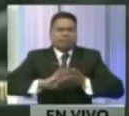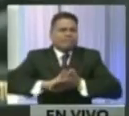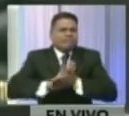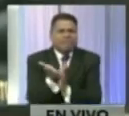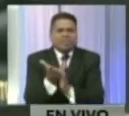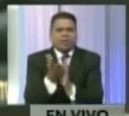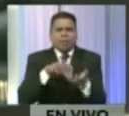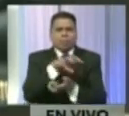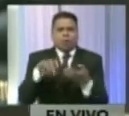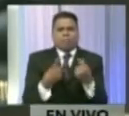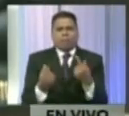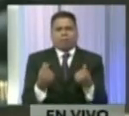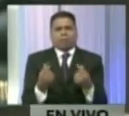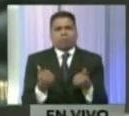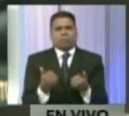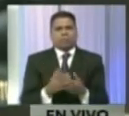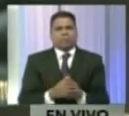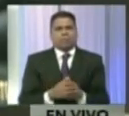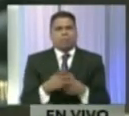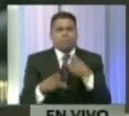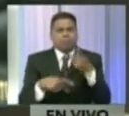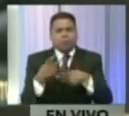Por eso hablamos de un...